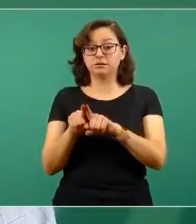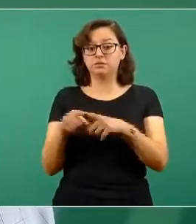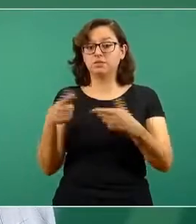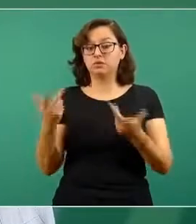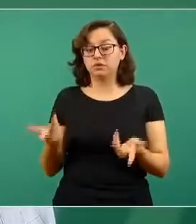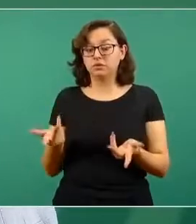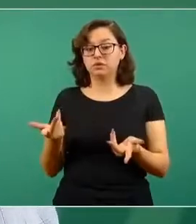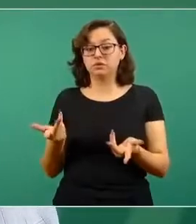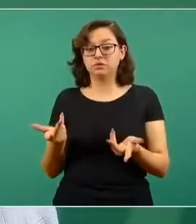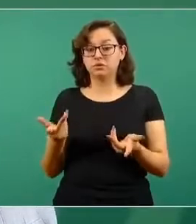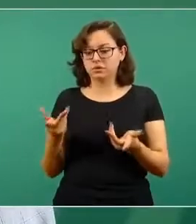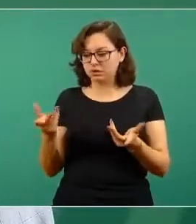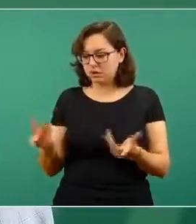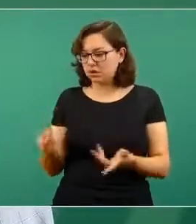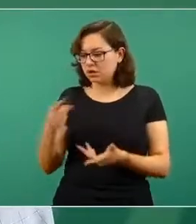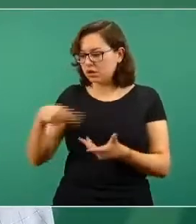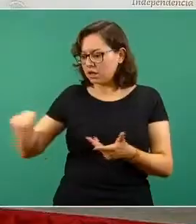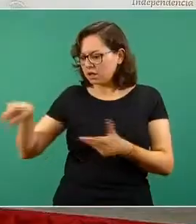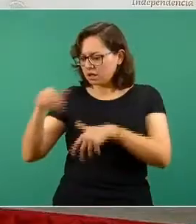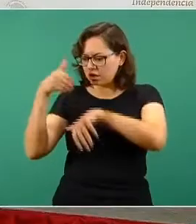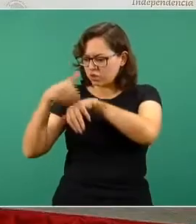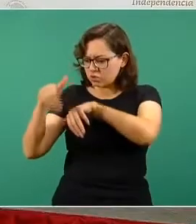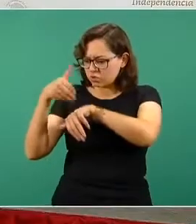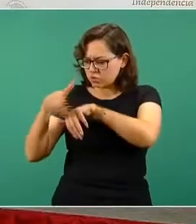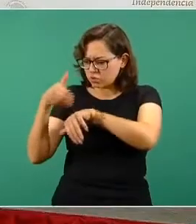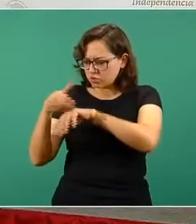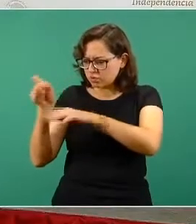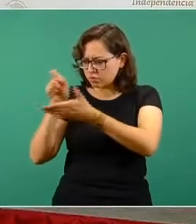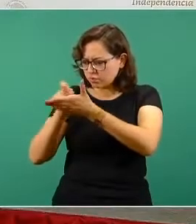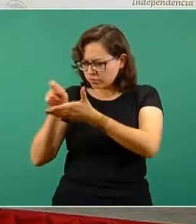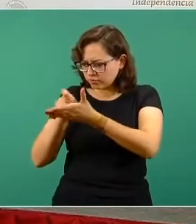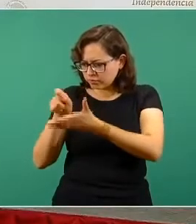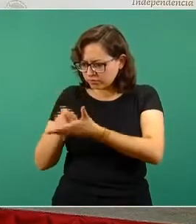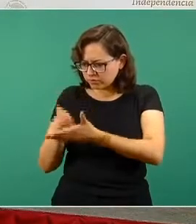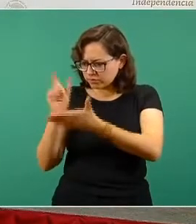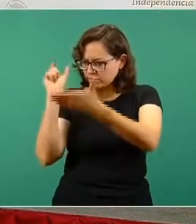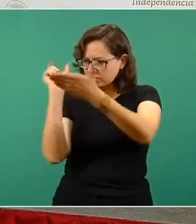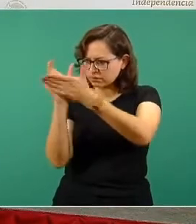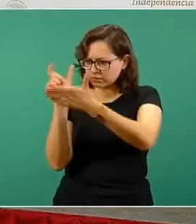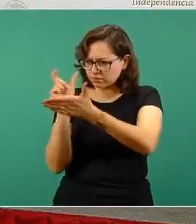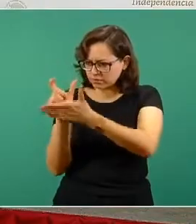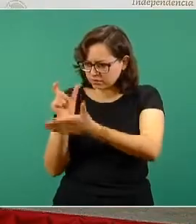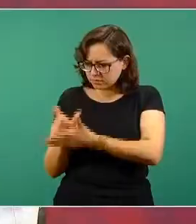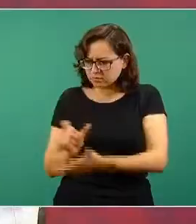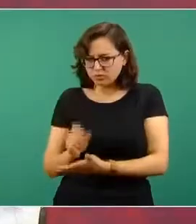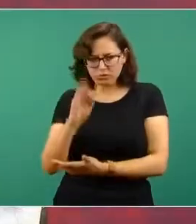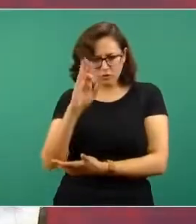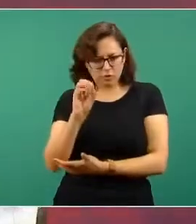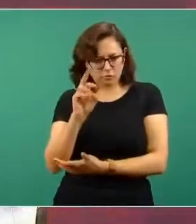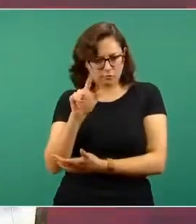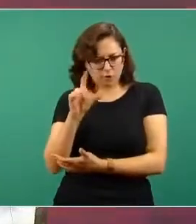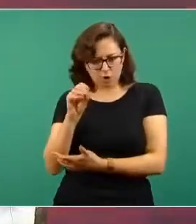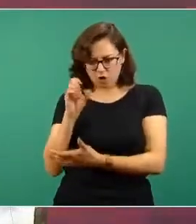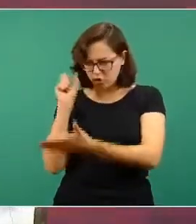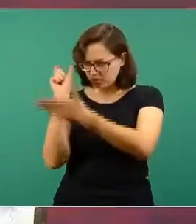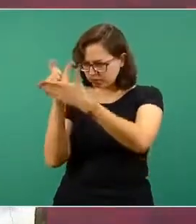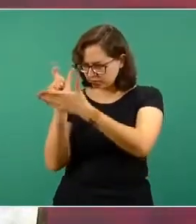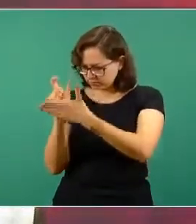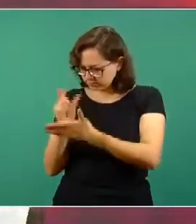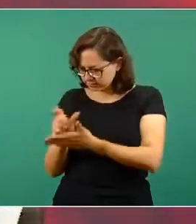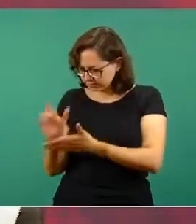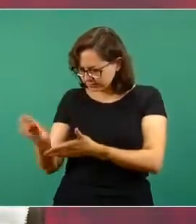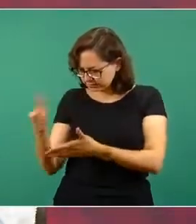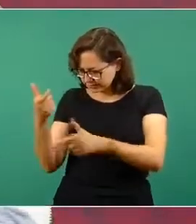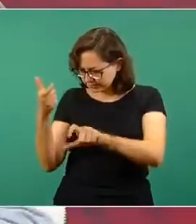los números apócrifos o los números que le habían colocado a esta vacuna falsa y las características que tenía esta